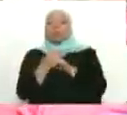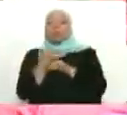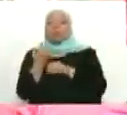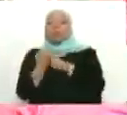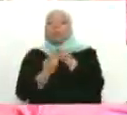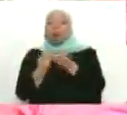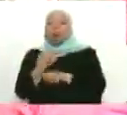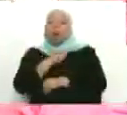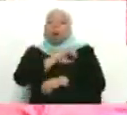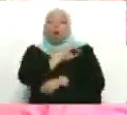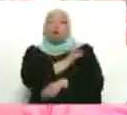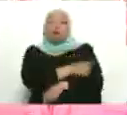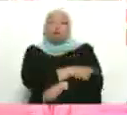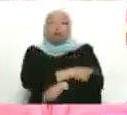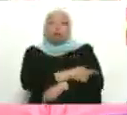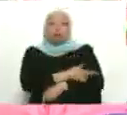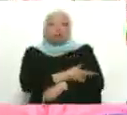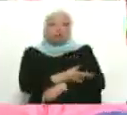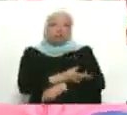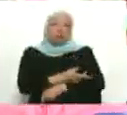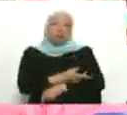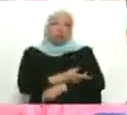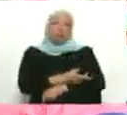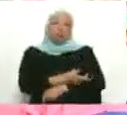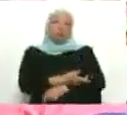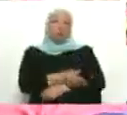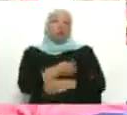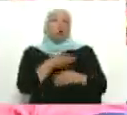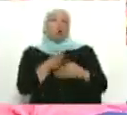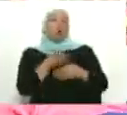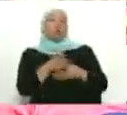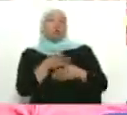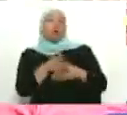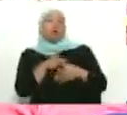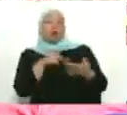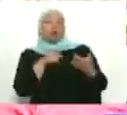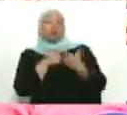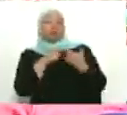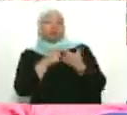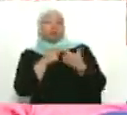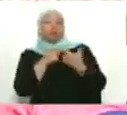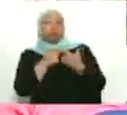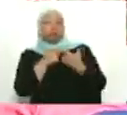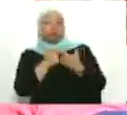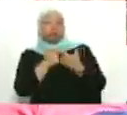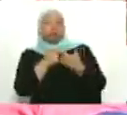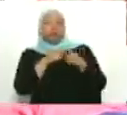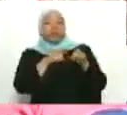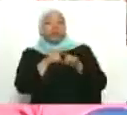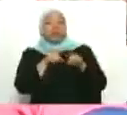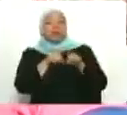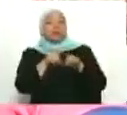hacerse fuerte, sin peleas, sin chisme,